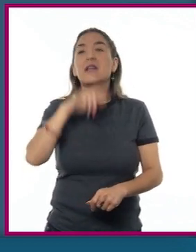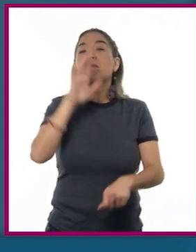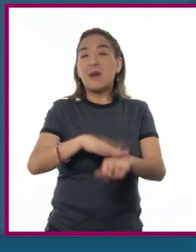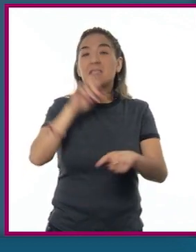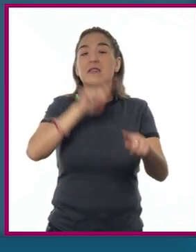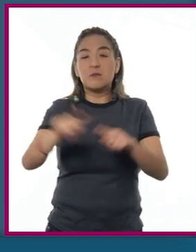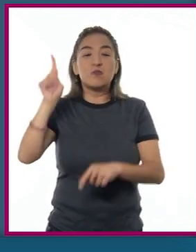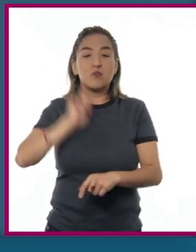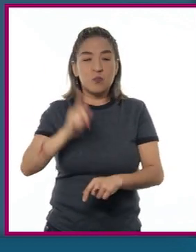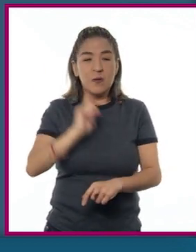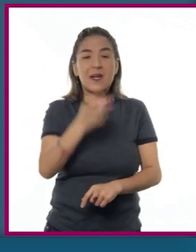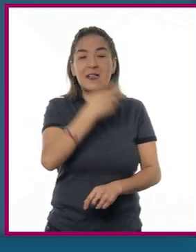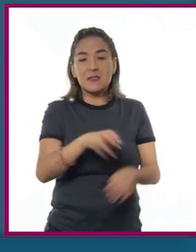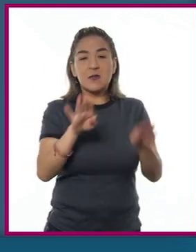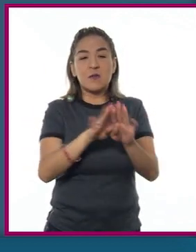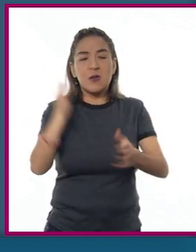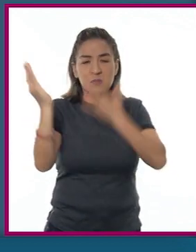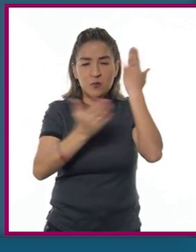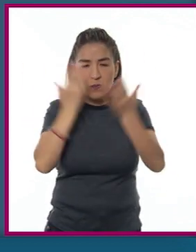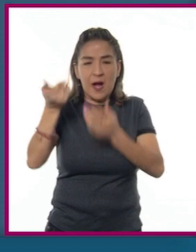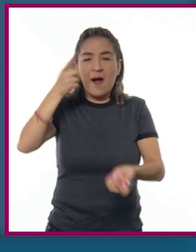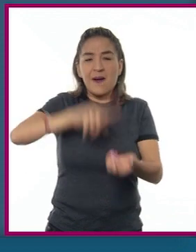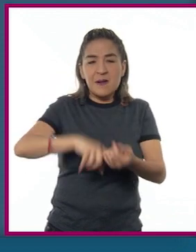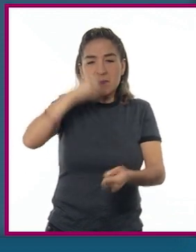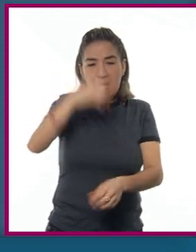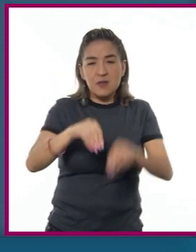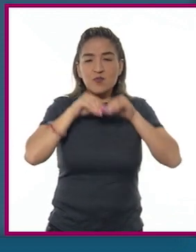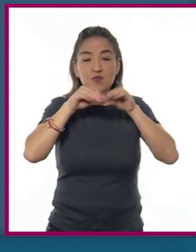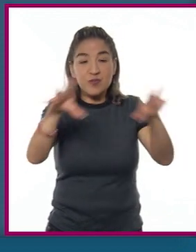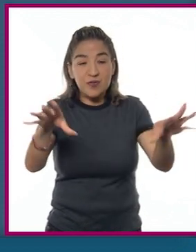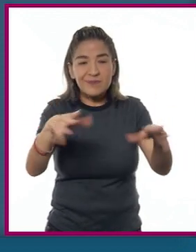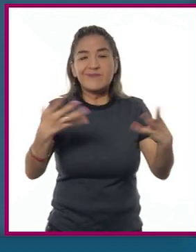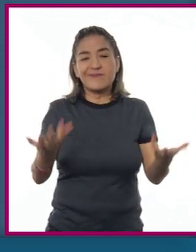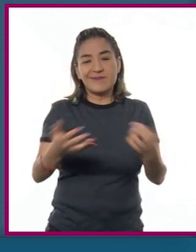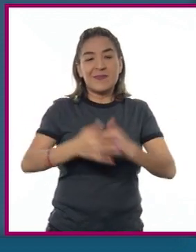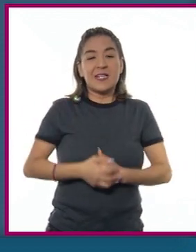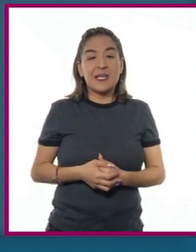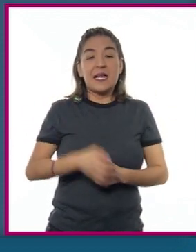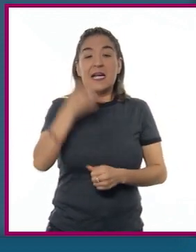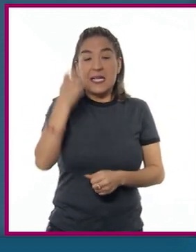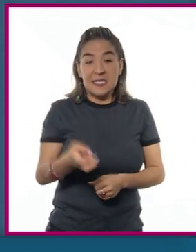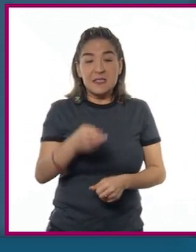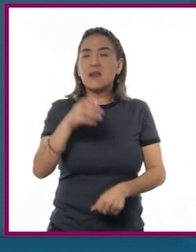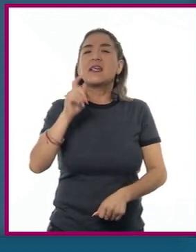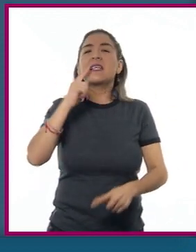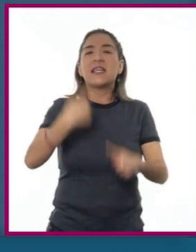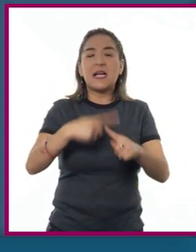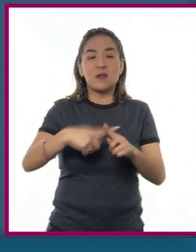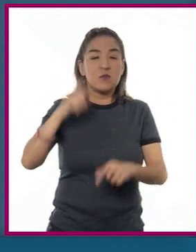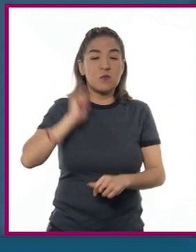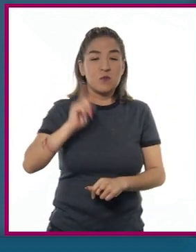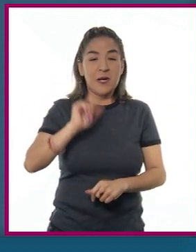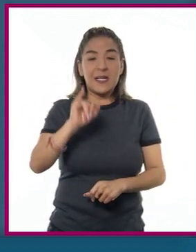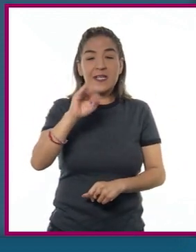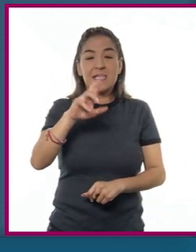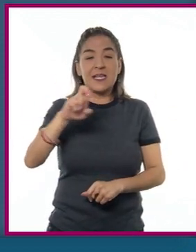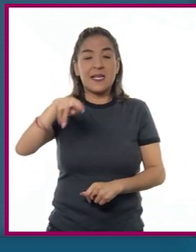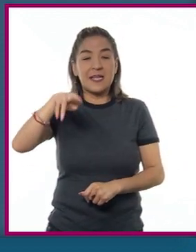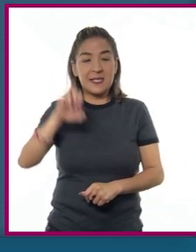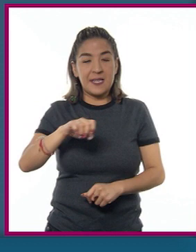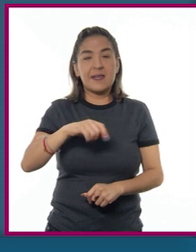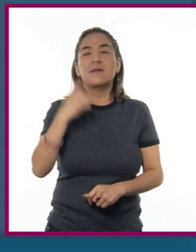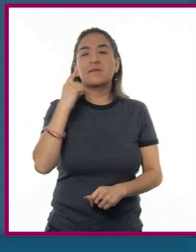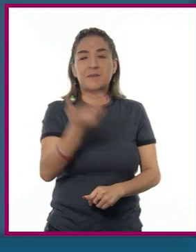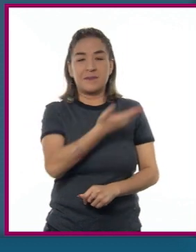ciencia no ha sido suficientemente divulgada. Sin ir más lejos, una de ellas es Irene Joliot